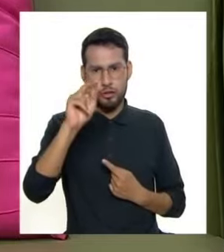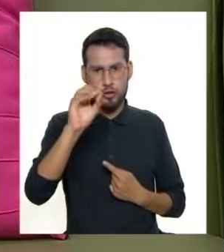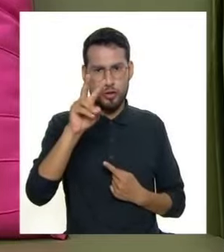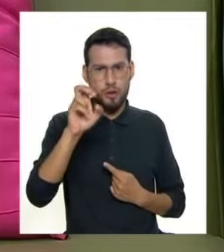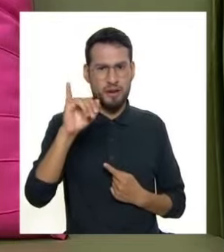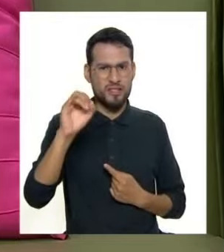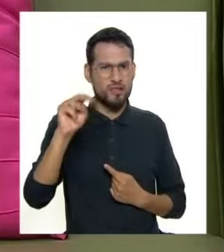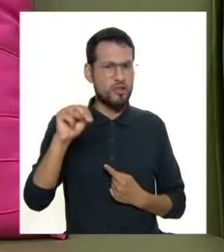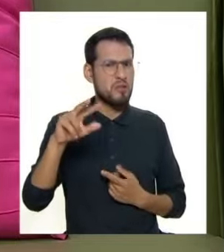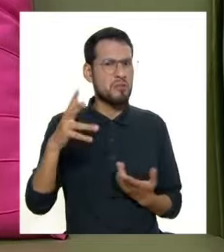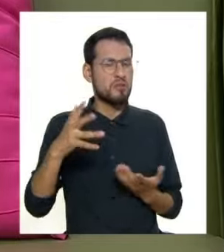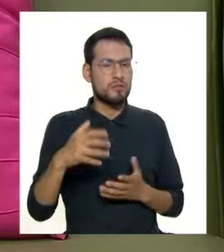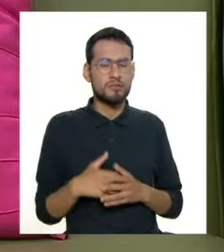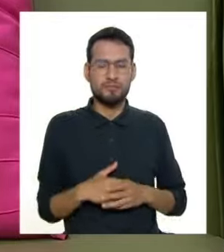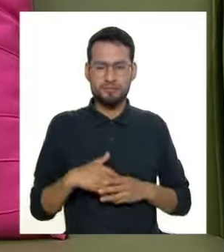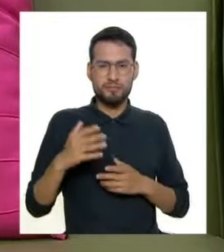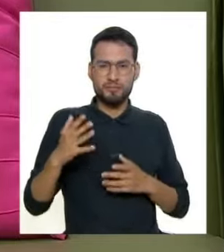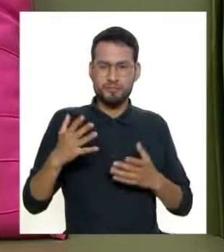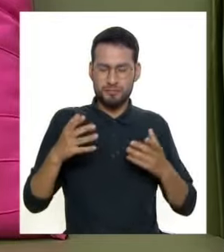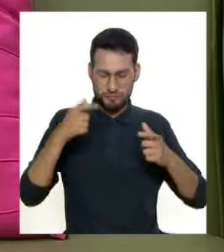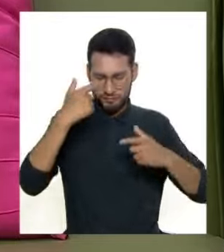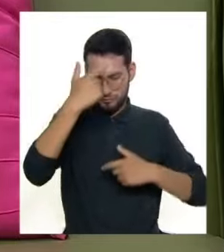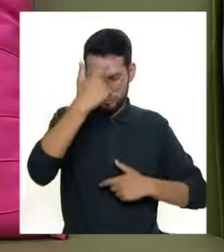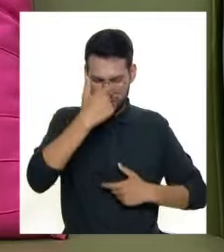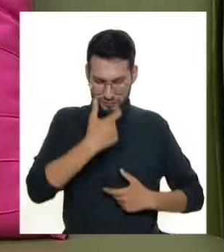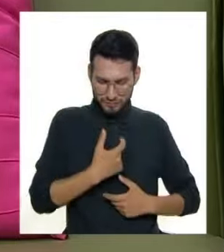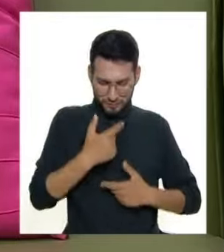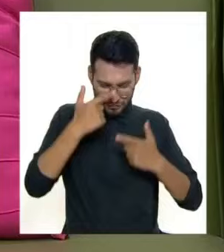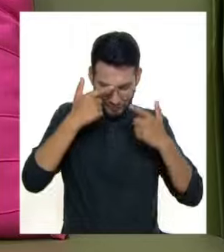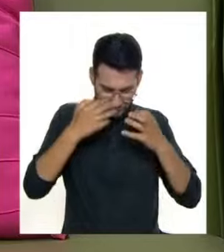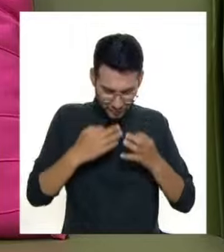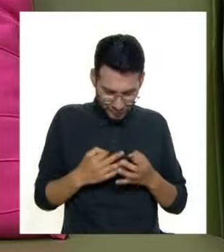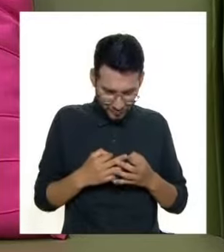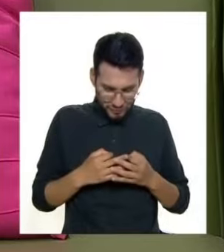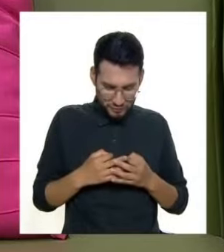introversión es la persona que decide